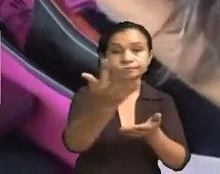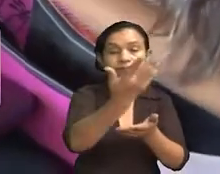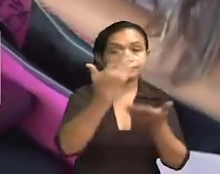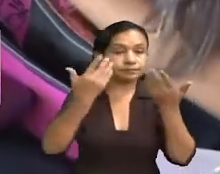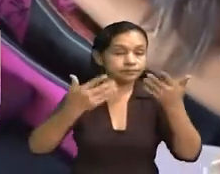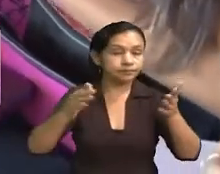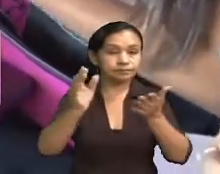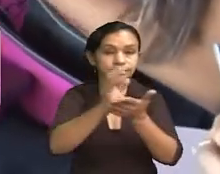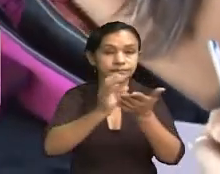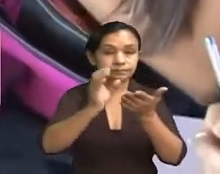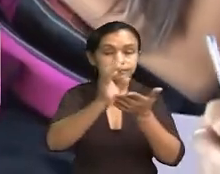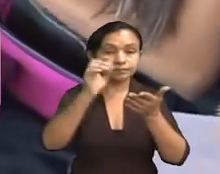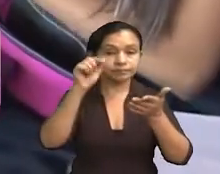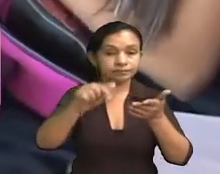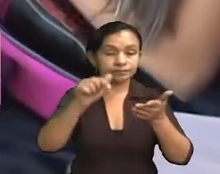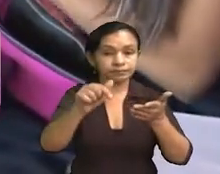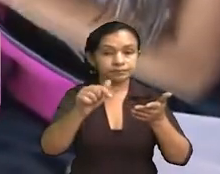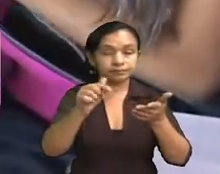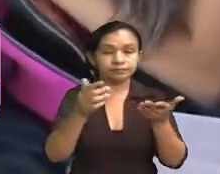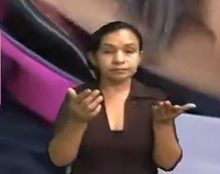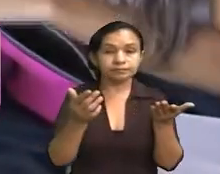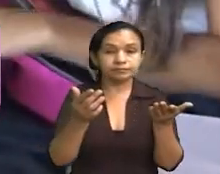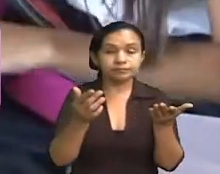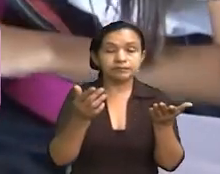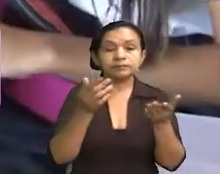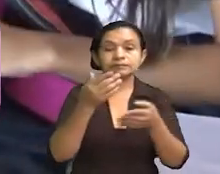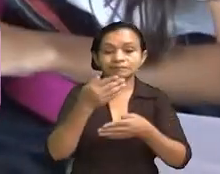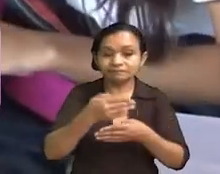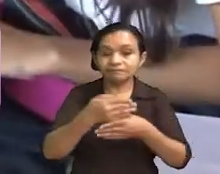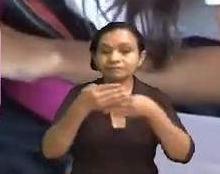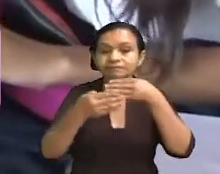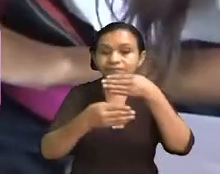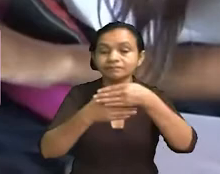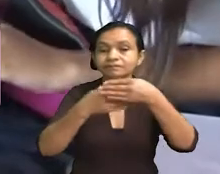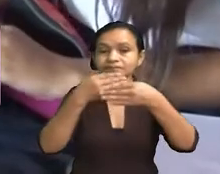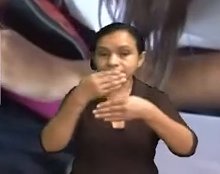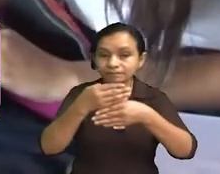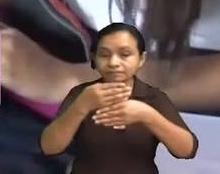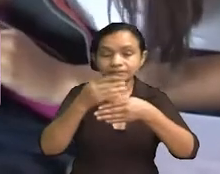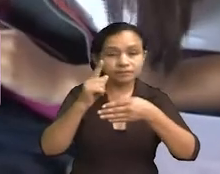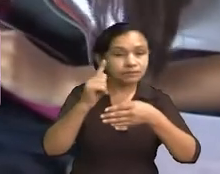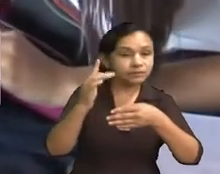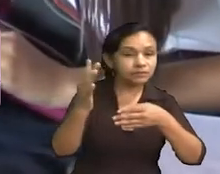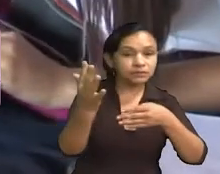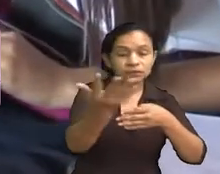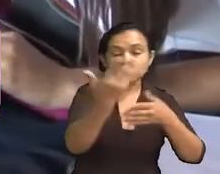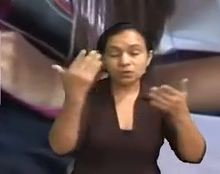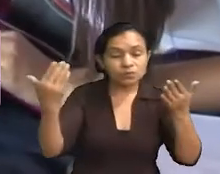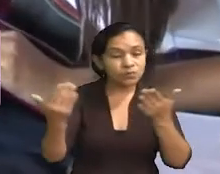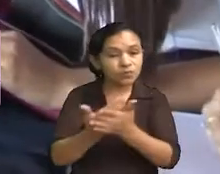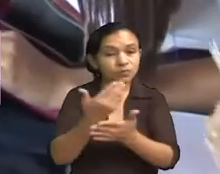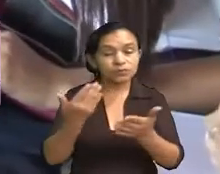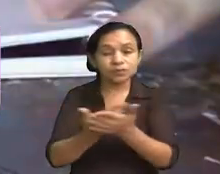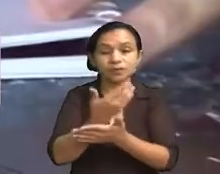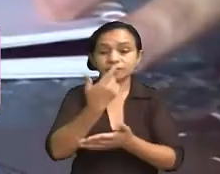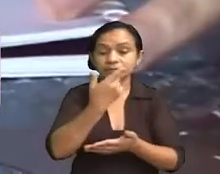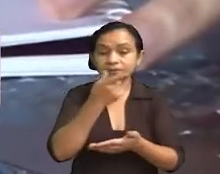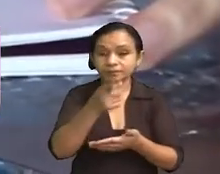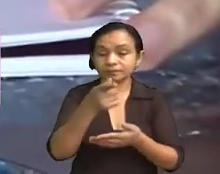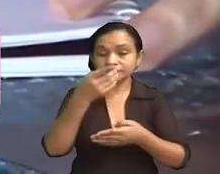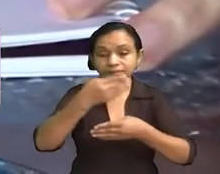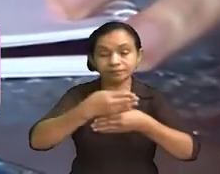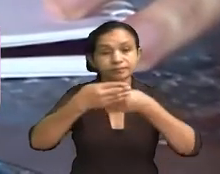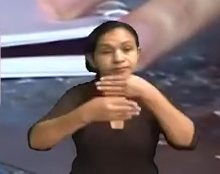en todos los colegios. Pero estos son rehabilitar la planta física de forma total, dejarlos como nuevos, ¿no? ¿Ya?